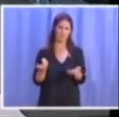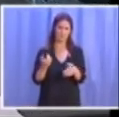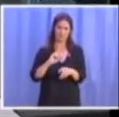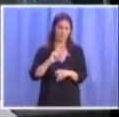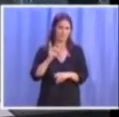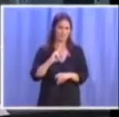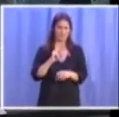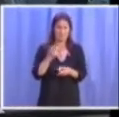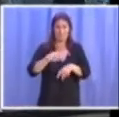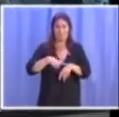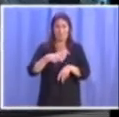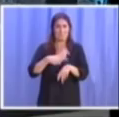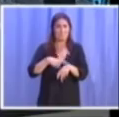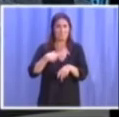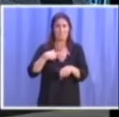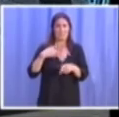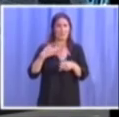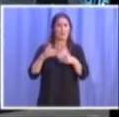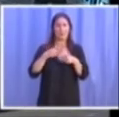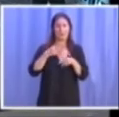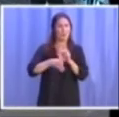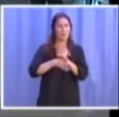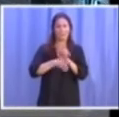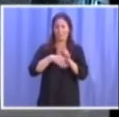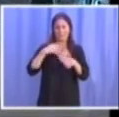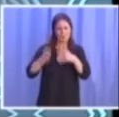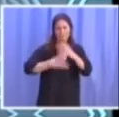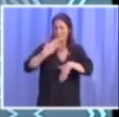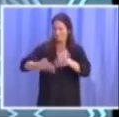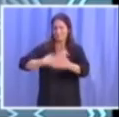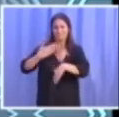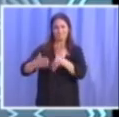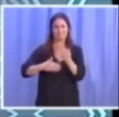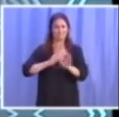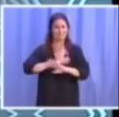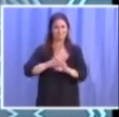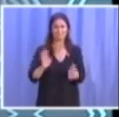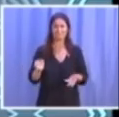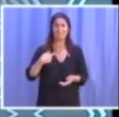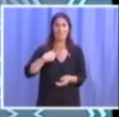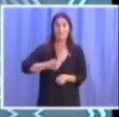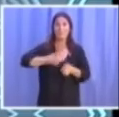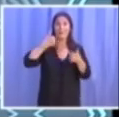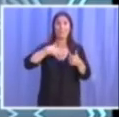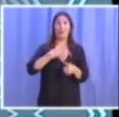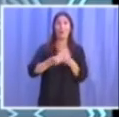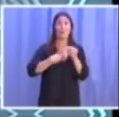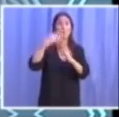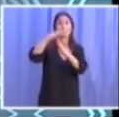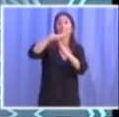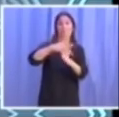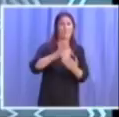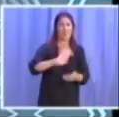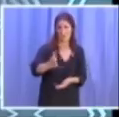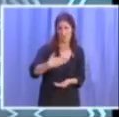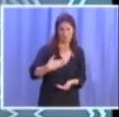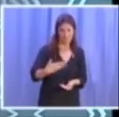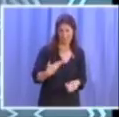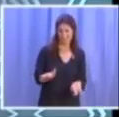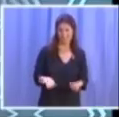tiempo es inexorable y va a seguir pasando, pase lo que pase. Así que lo más que puedo hacer es pararles, o sea, no pasa